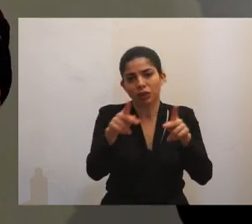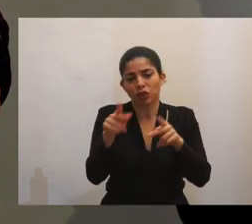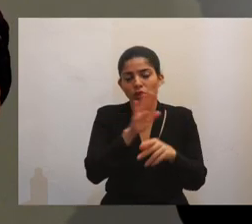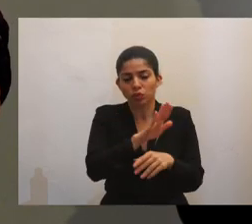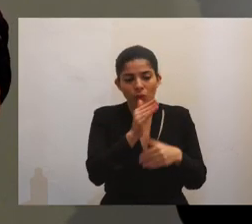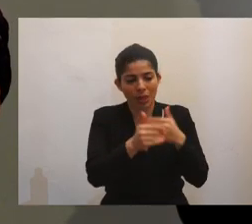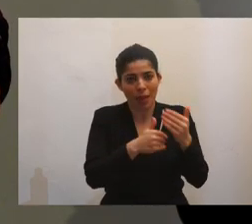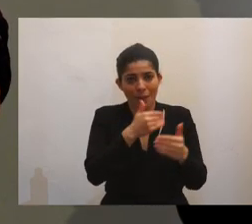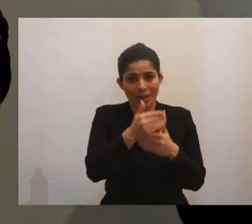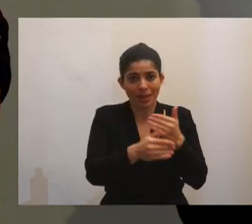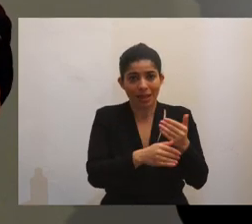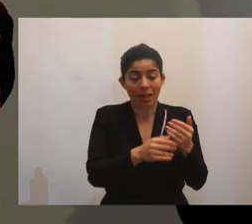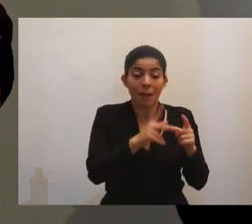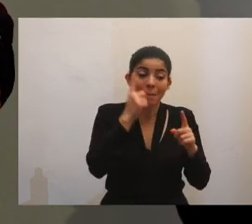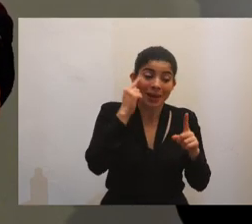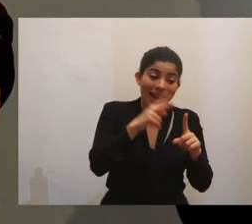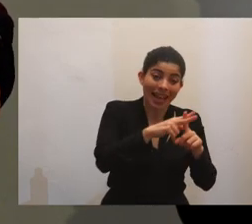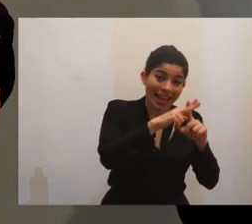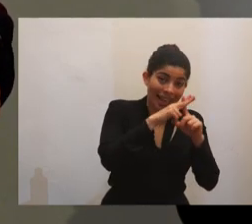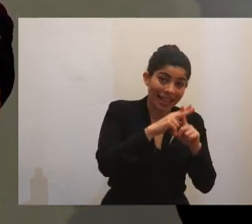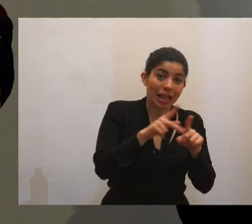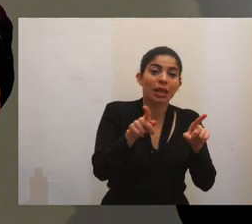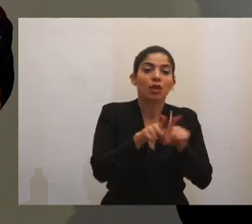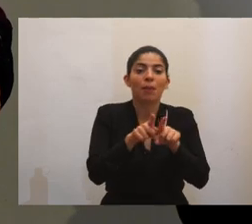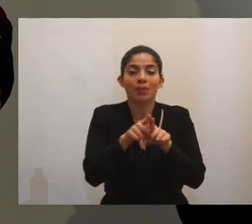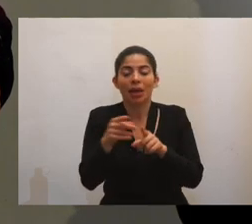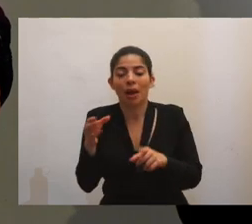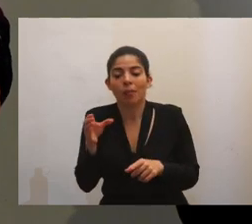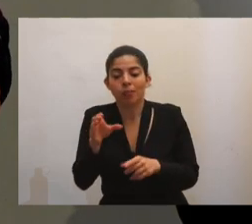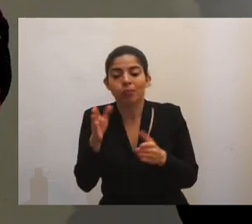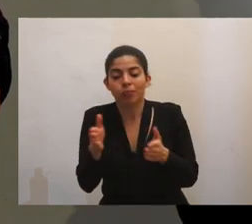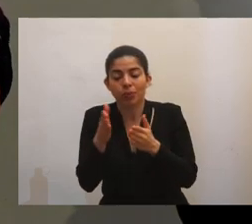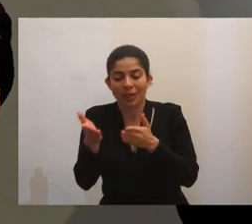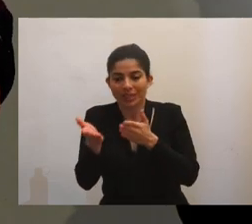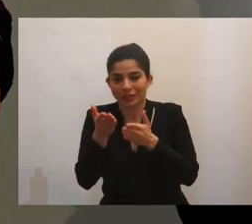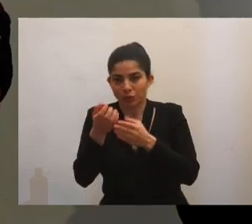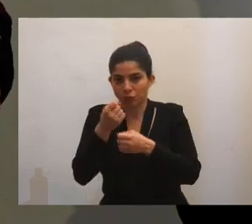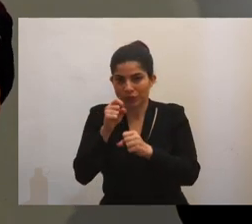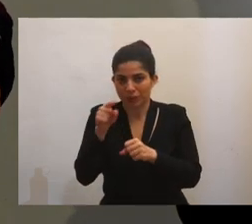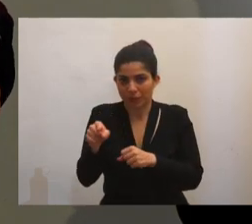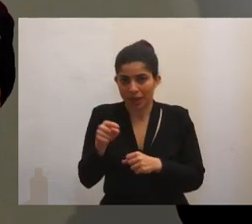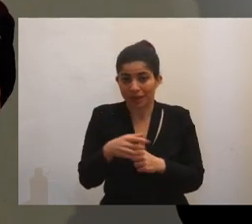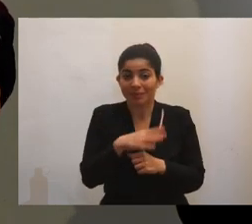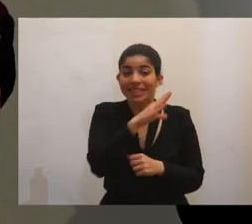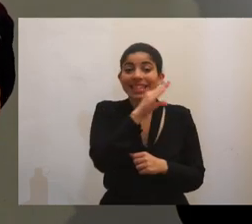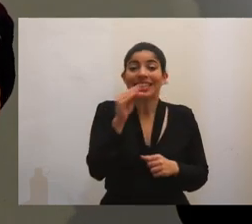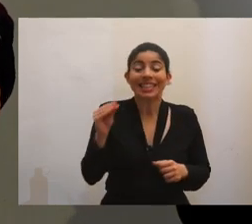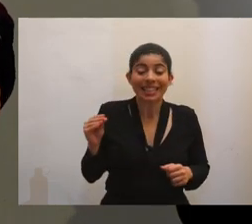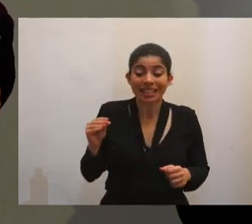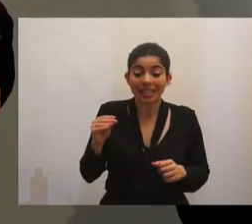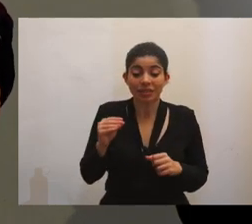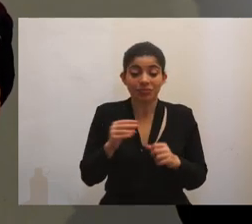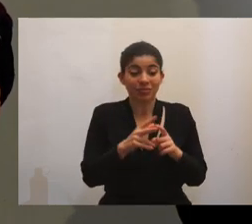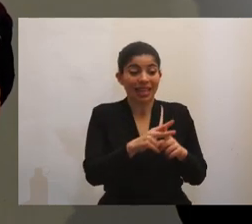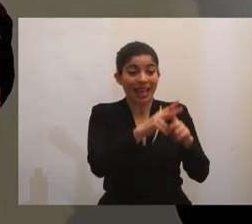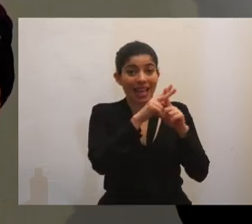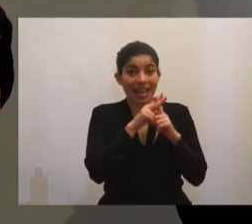el trámite, tanto del crédito como del incentivo del pago de servicio ambiental. y el crédito que también hoy